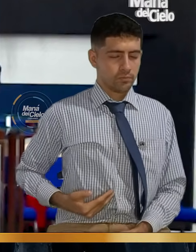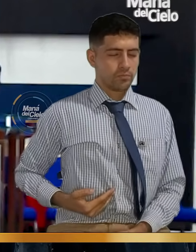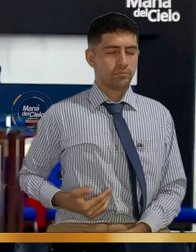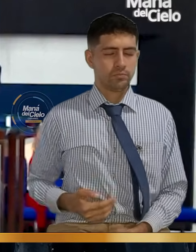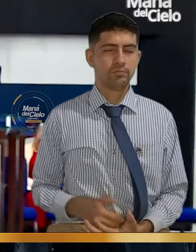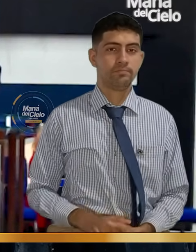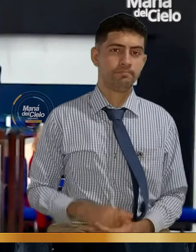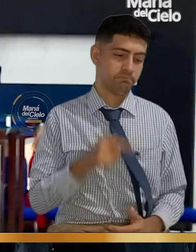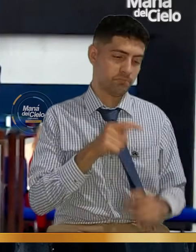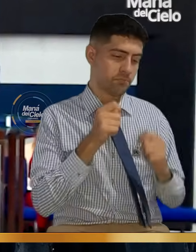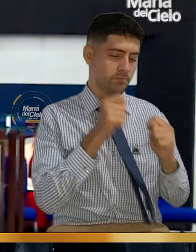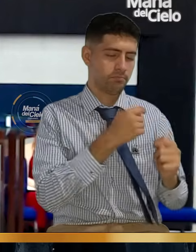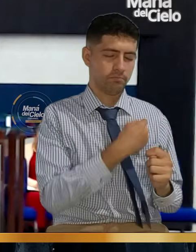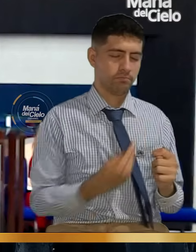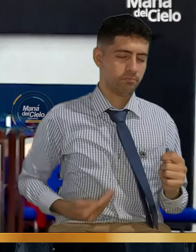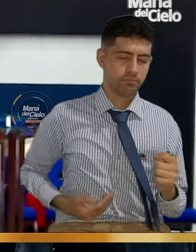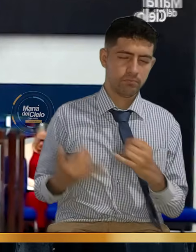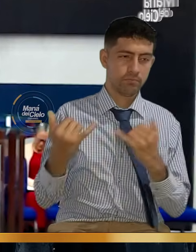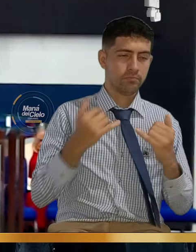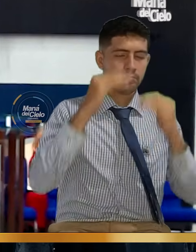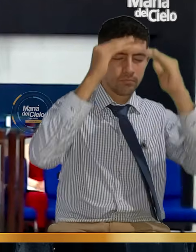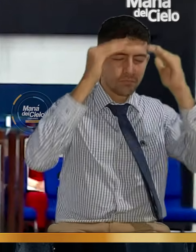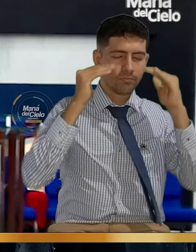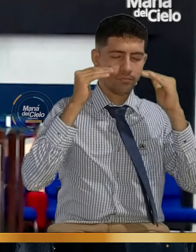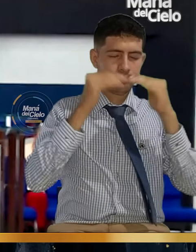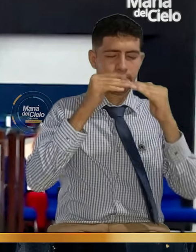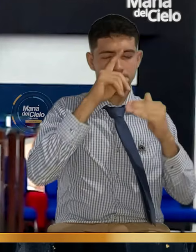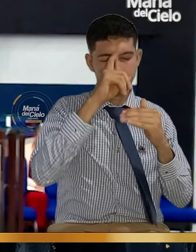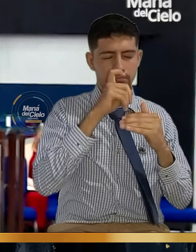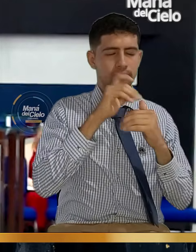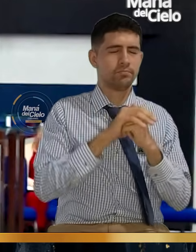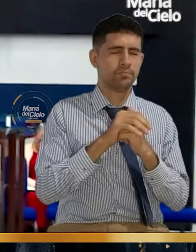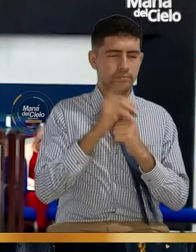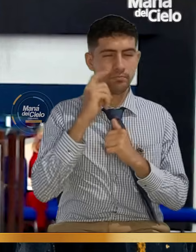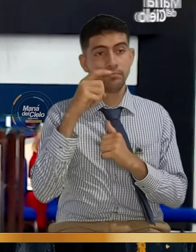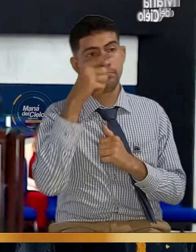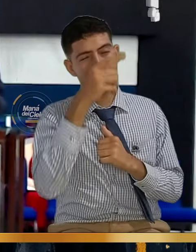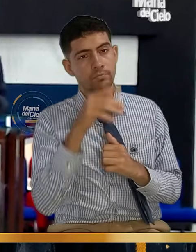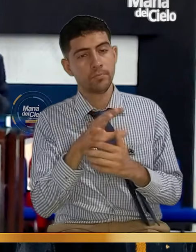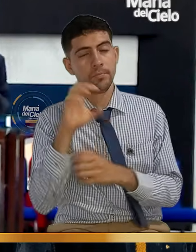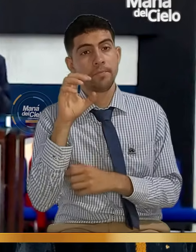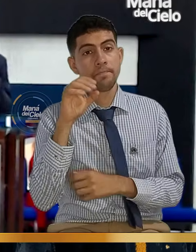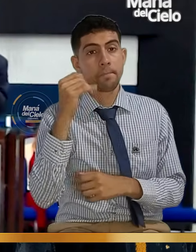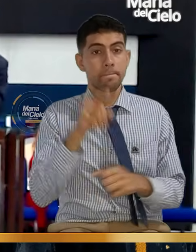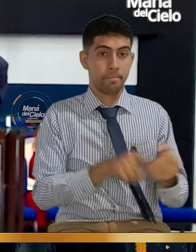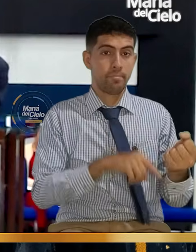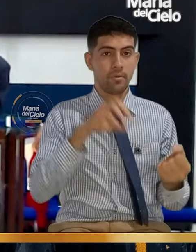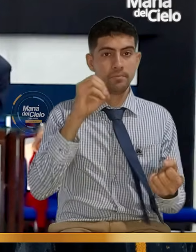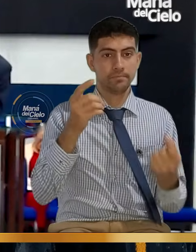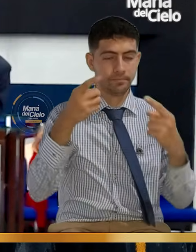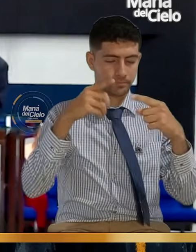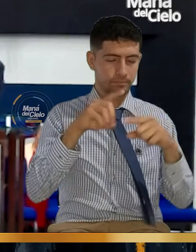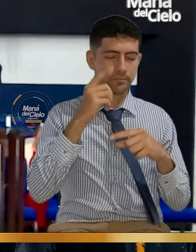así. Para que yo viniese adelante de vosotros y conservar la vida de mi padre.